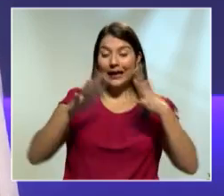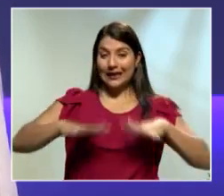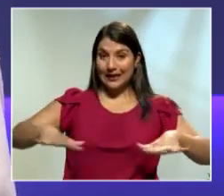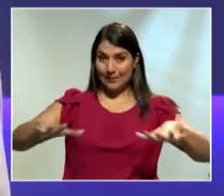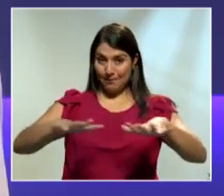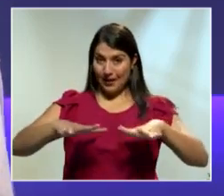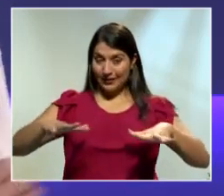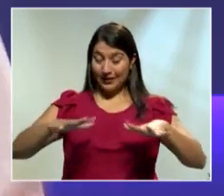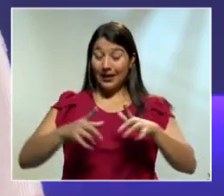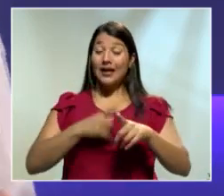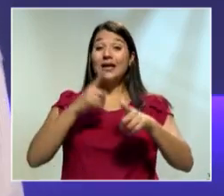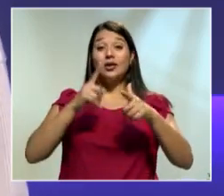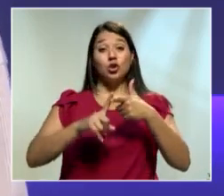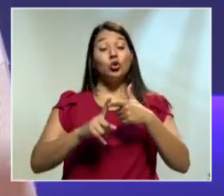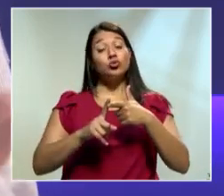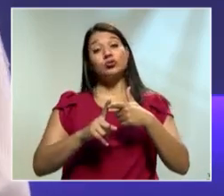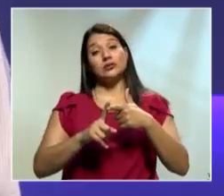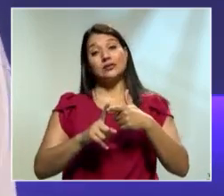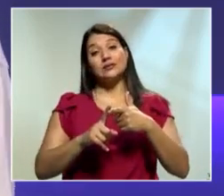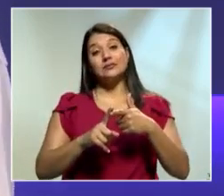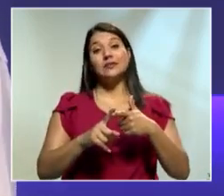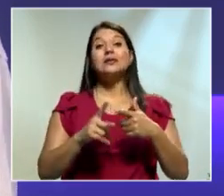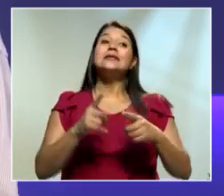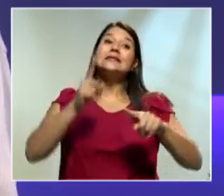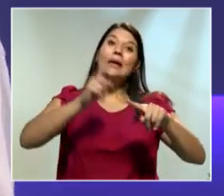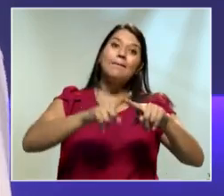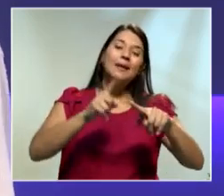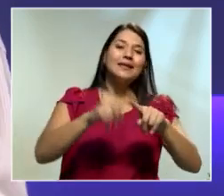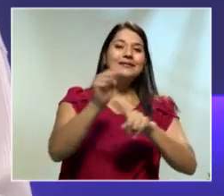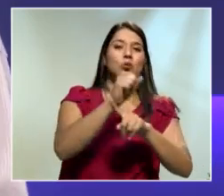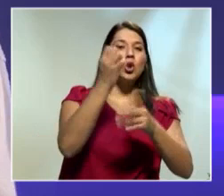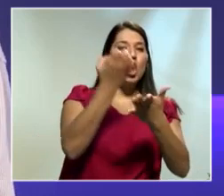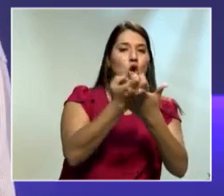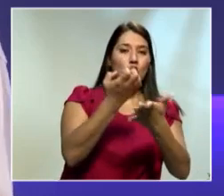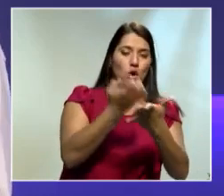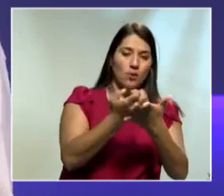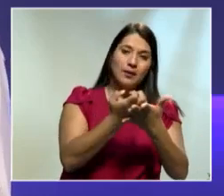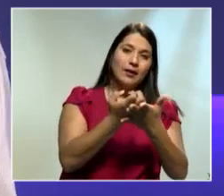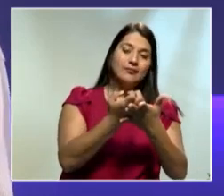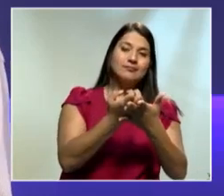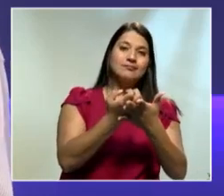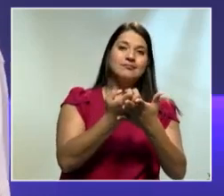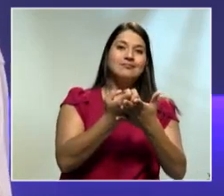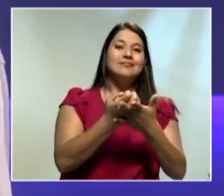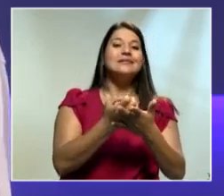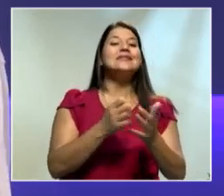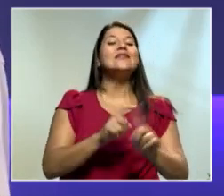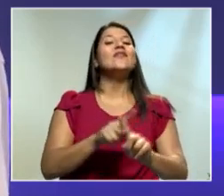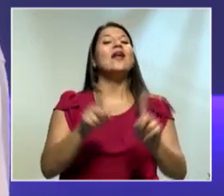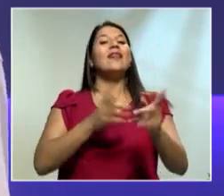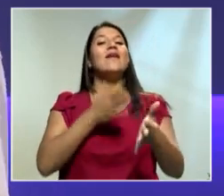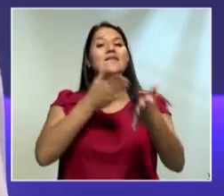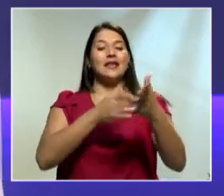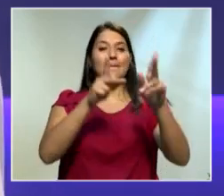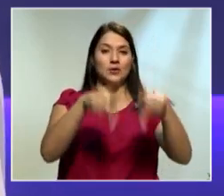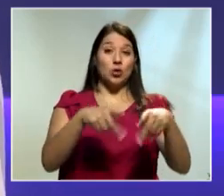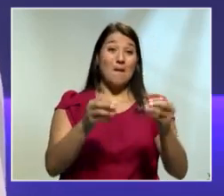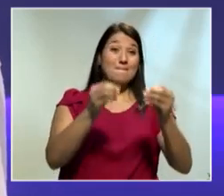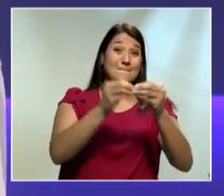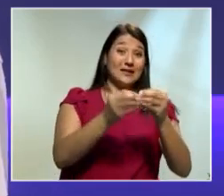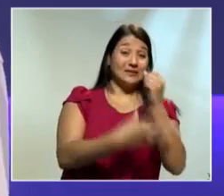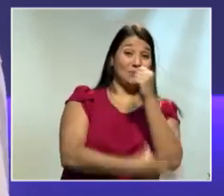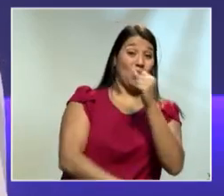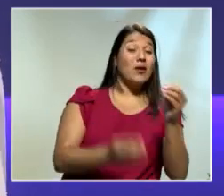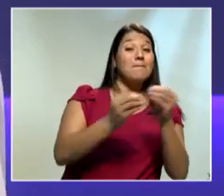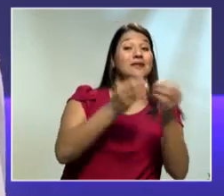impacto va a ser distinto para las personas según su clase social. Y lamentablemente este concepto de justicia climática se está dejando de lado